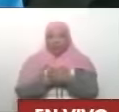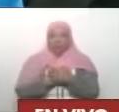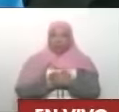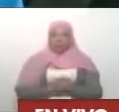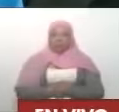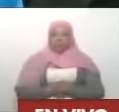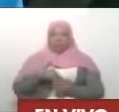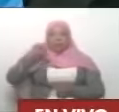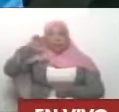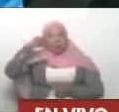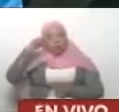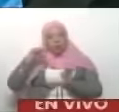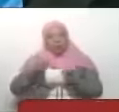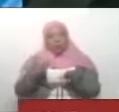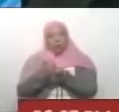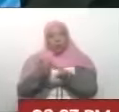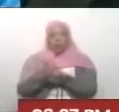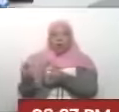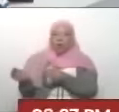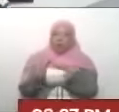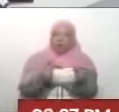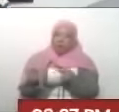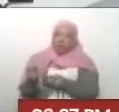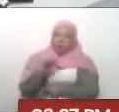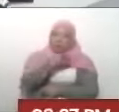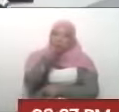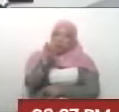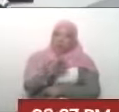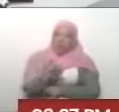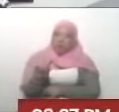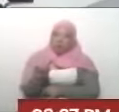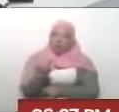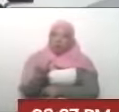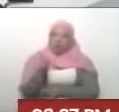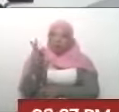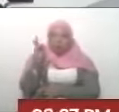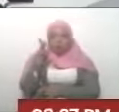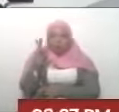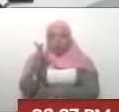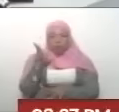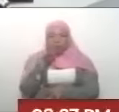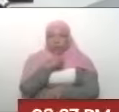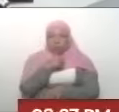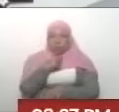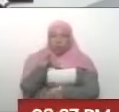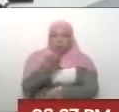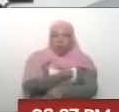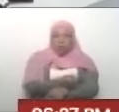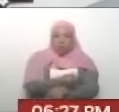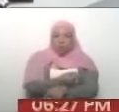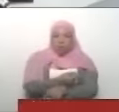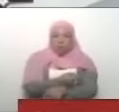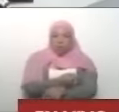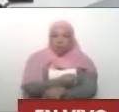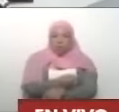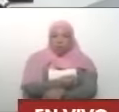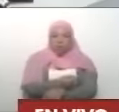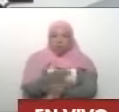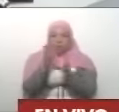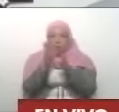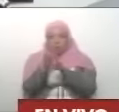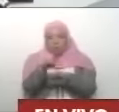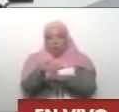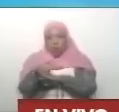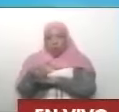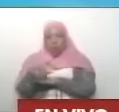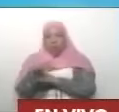Y yo recuerdo que cuando comenzamos este debate en la Universidad del Zulia, yo tuve un profesor que graduaba en la London School, se lo contaba a Terán,